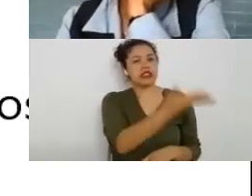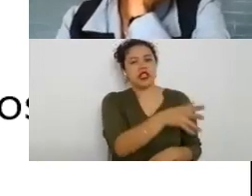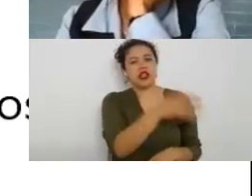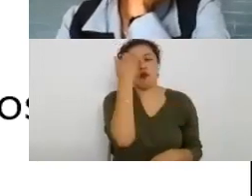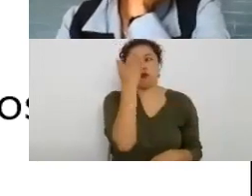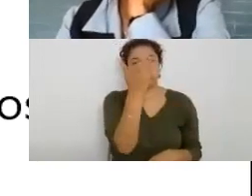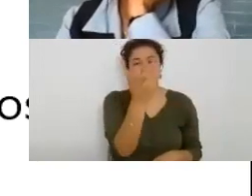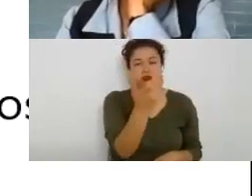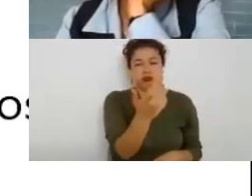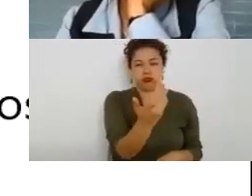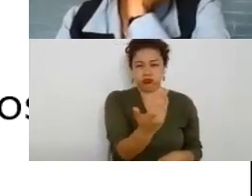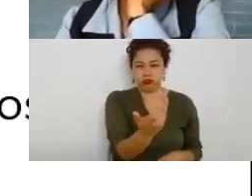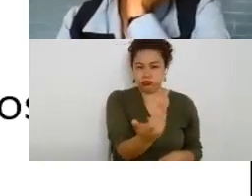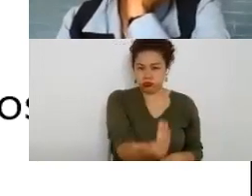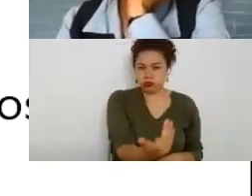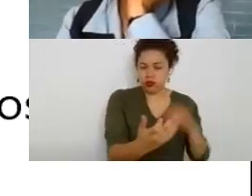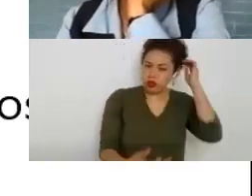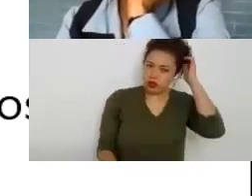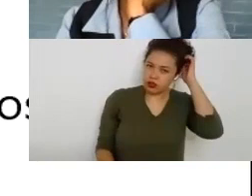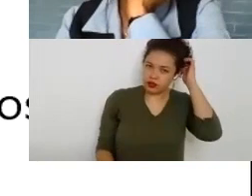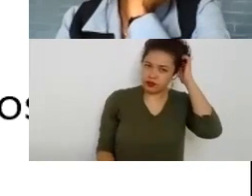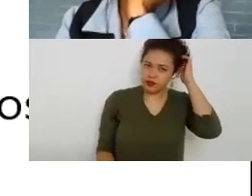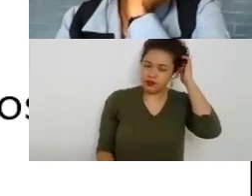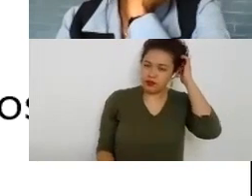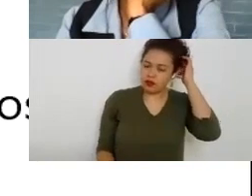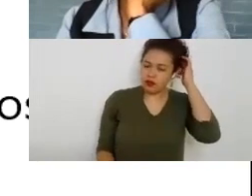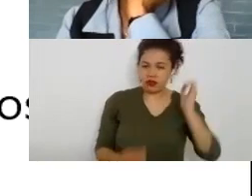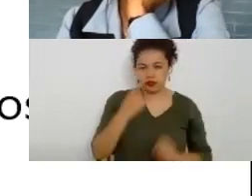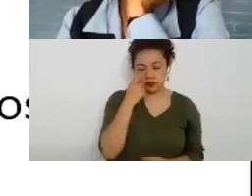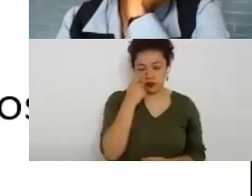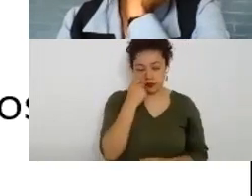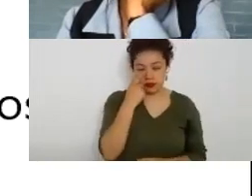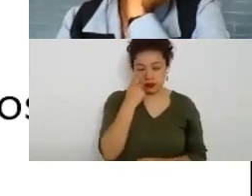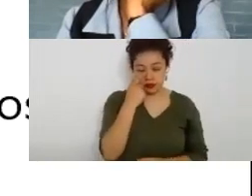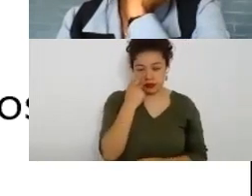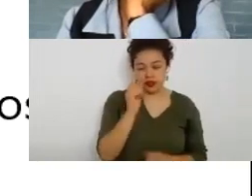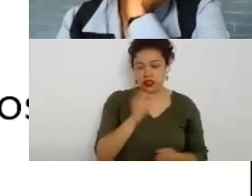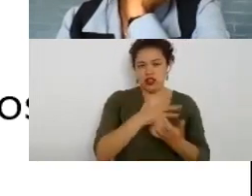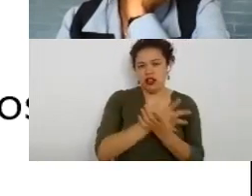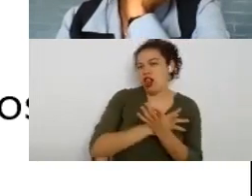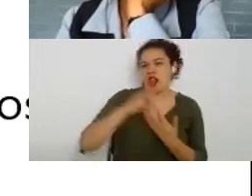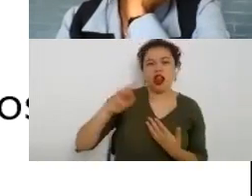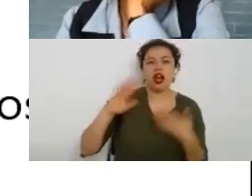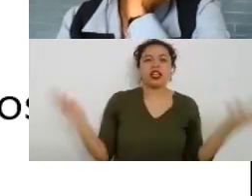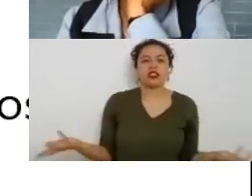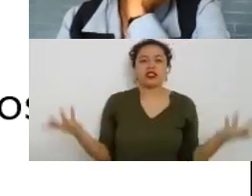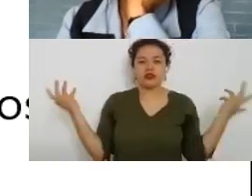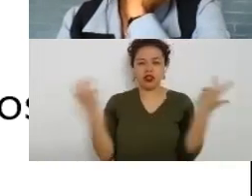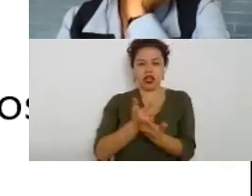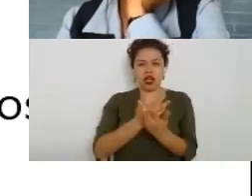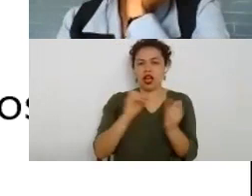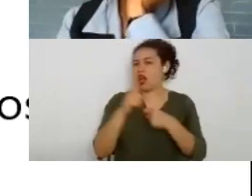más tiempo en llegar de lo esperado. Por ejemplo, me imagino una situación extrema, está entrando en estado de shock por